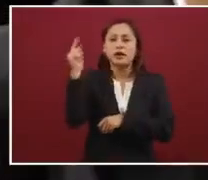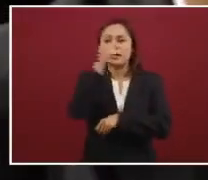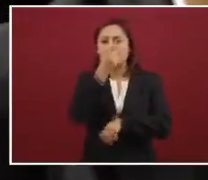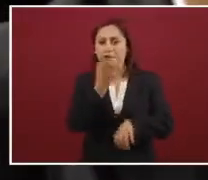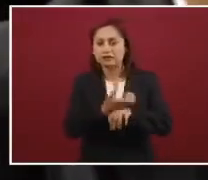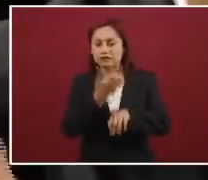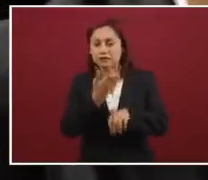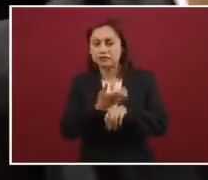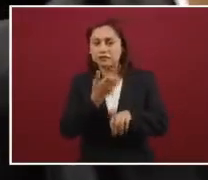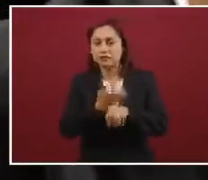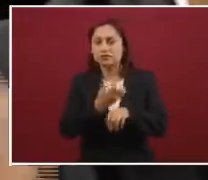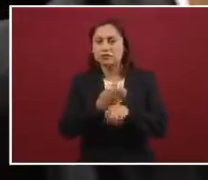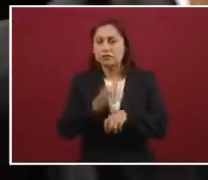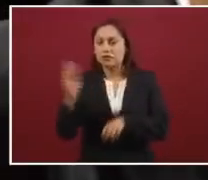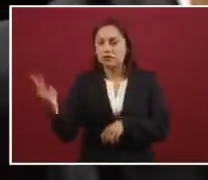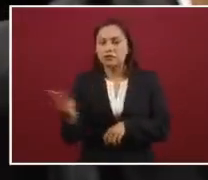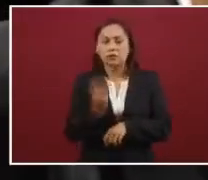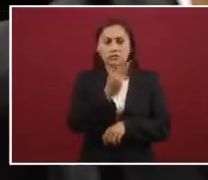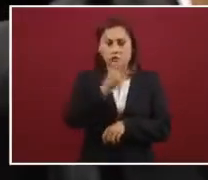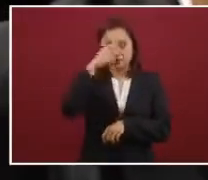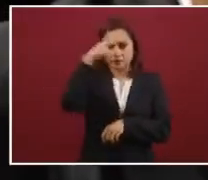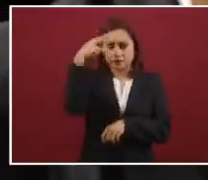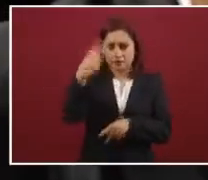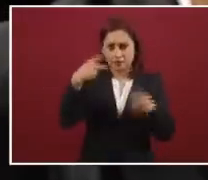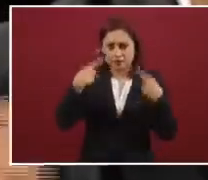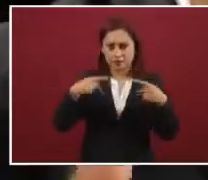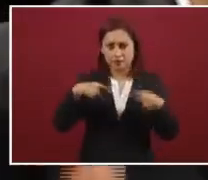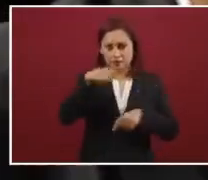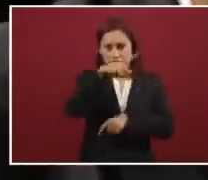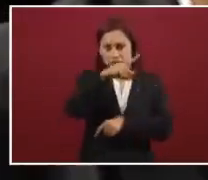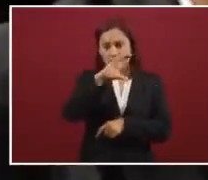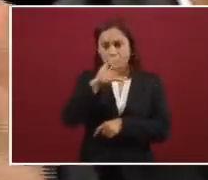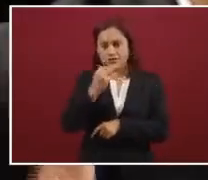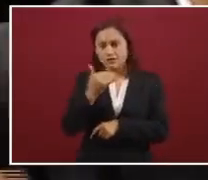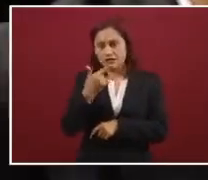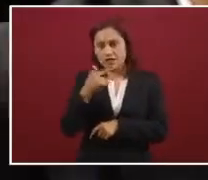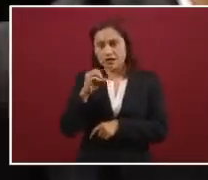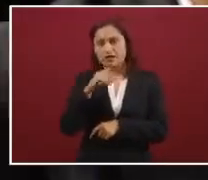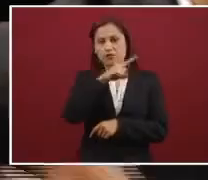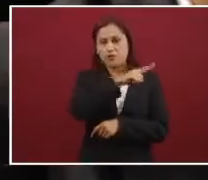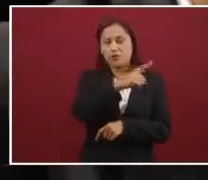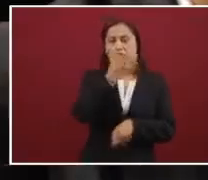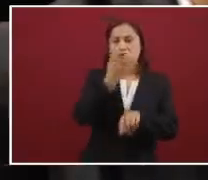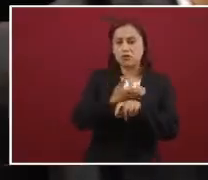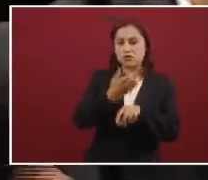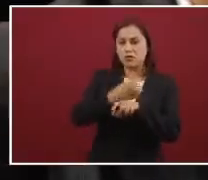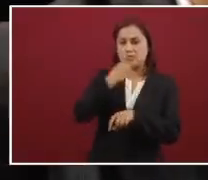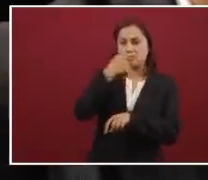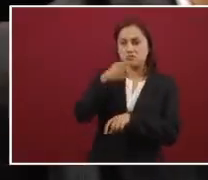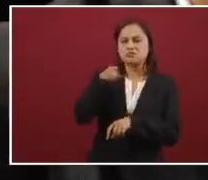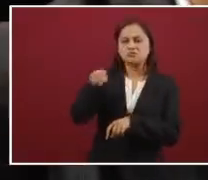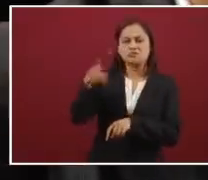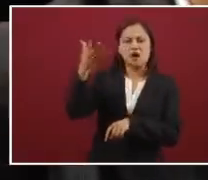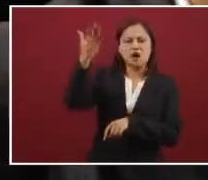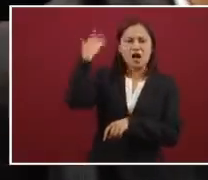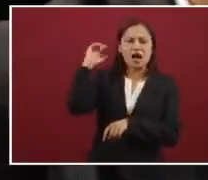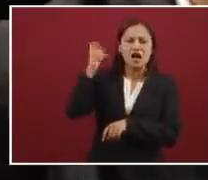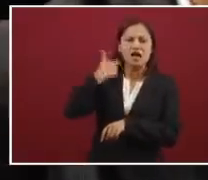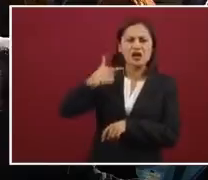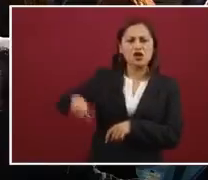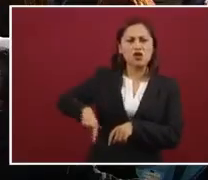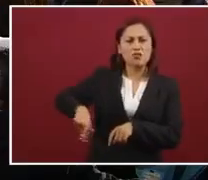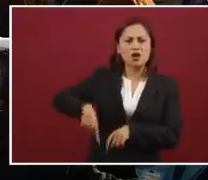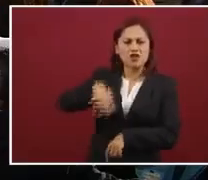tres de ellos mexicanos como Vaca y Chuy García en Chicago, Trump decir que ellos provienen de gobiernos corruptos y gobiernos fallidos, señor